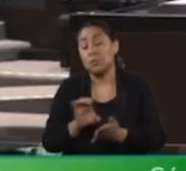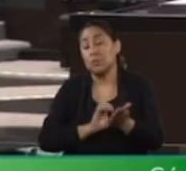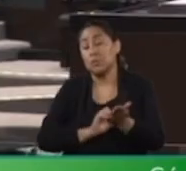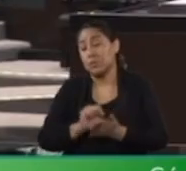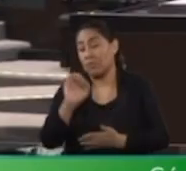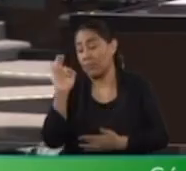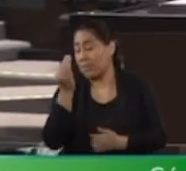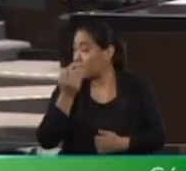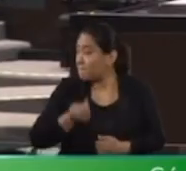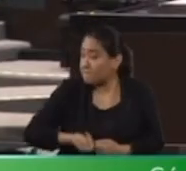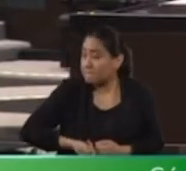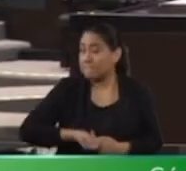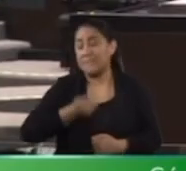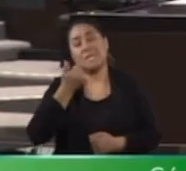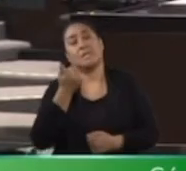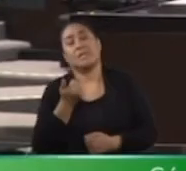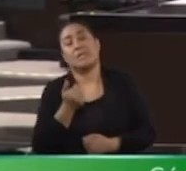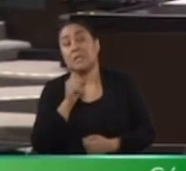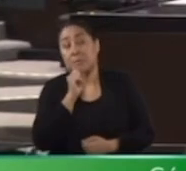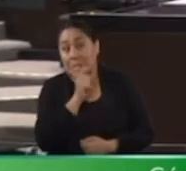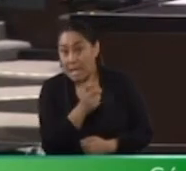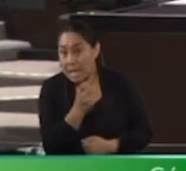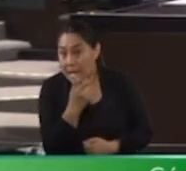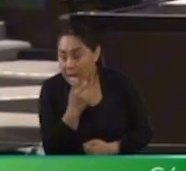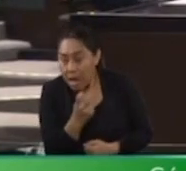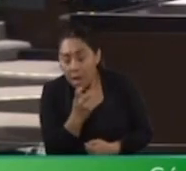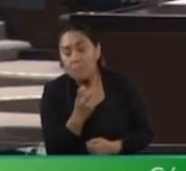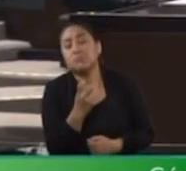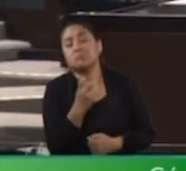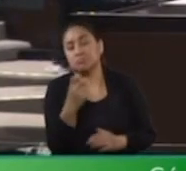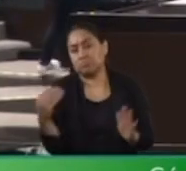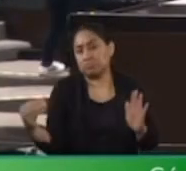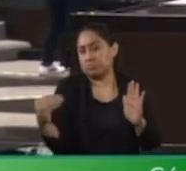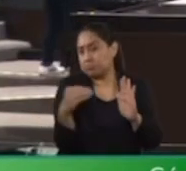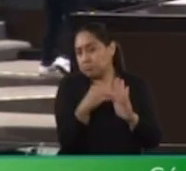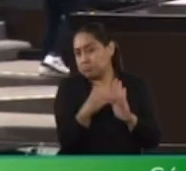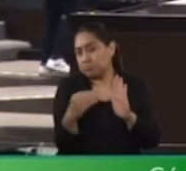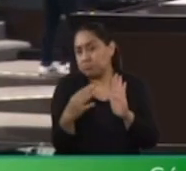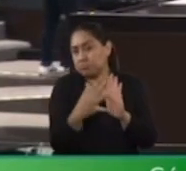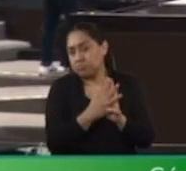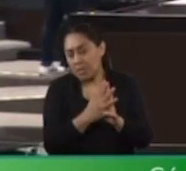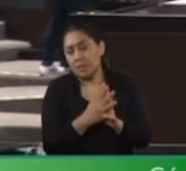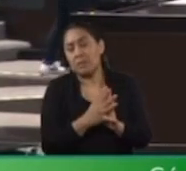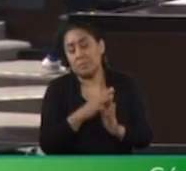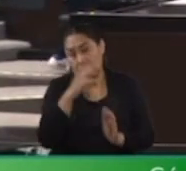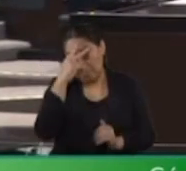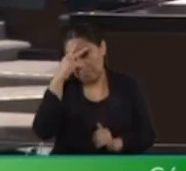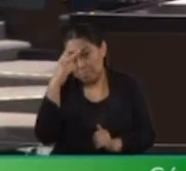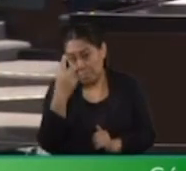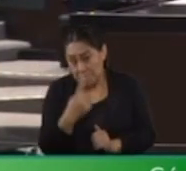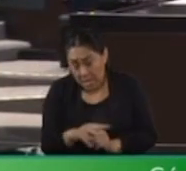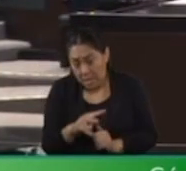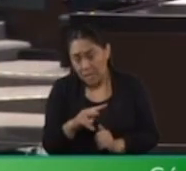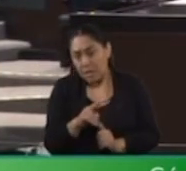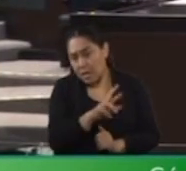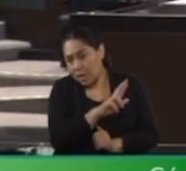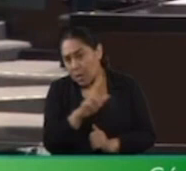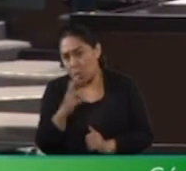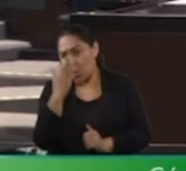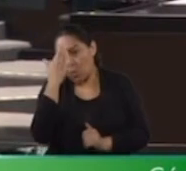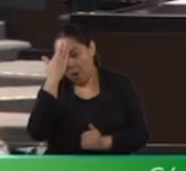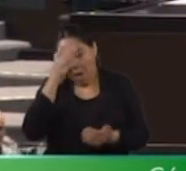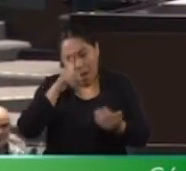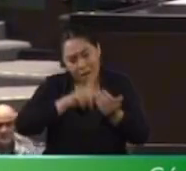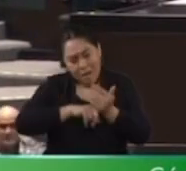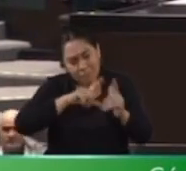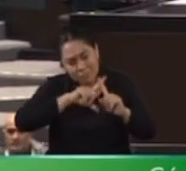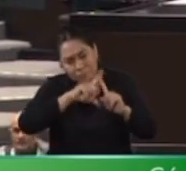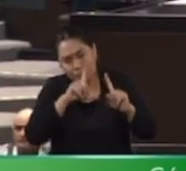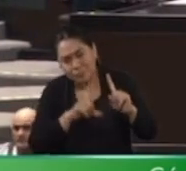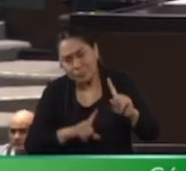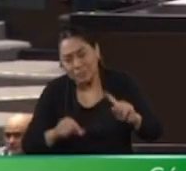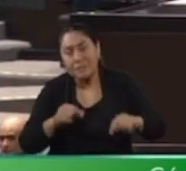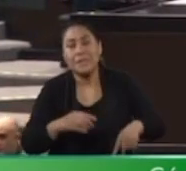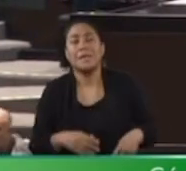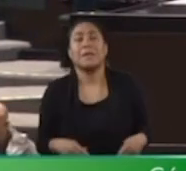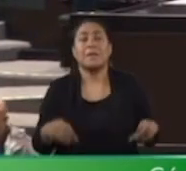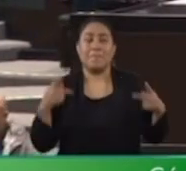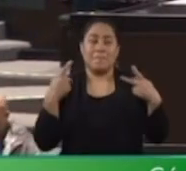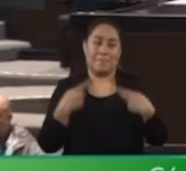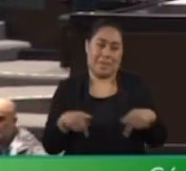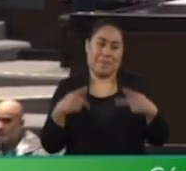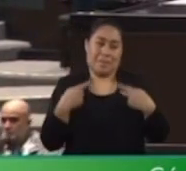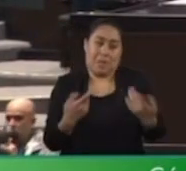precisamente el reconocimiento de que México es muchos méxicos los mexicanos que la